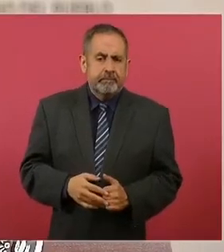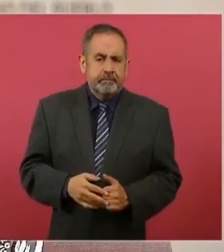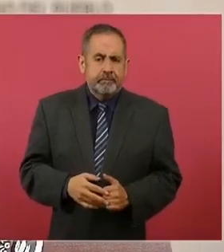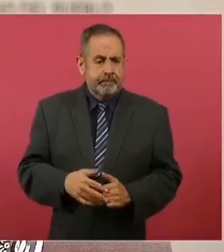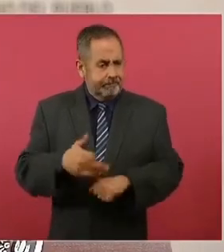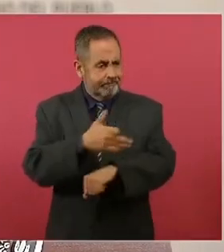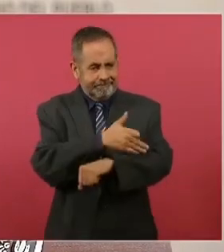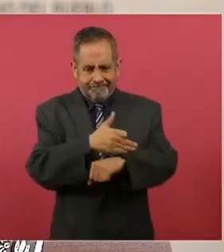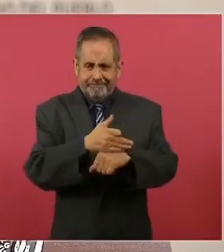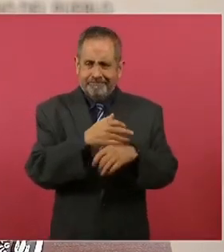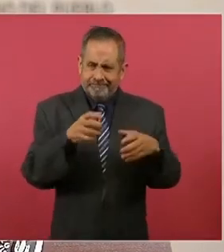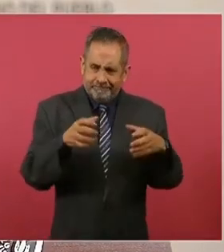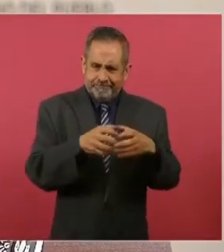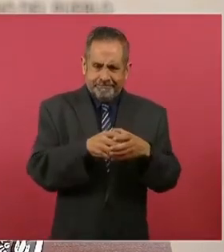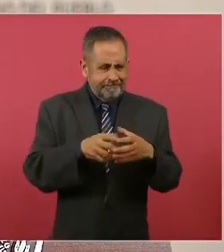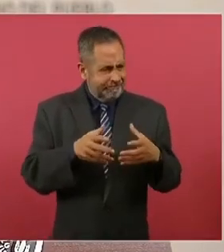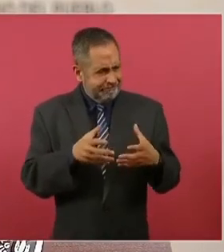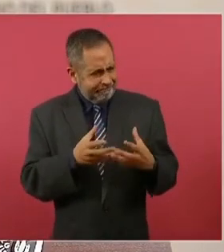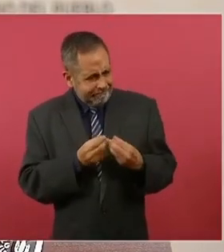a familias